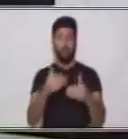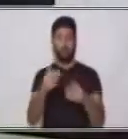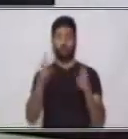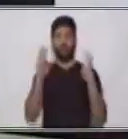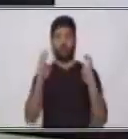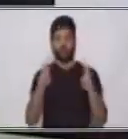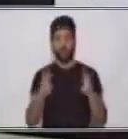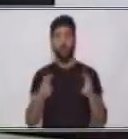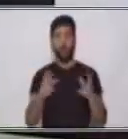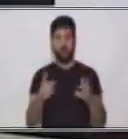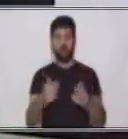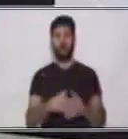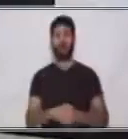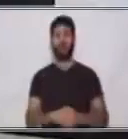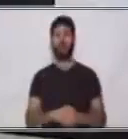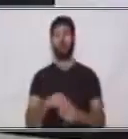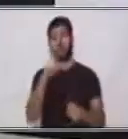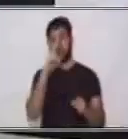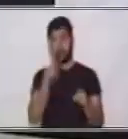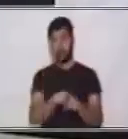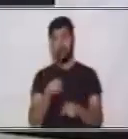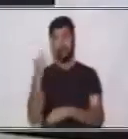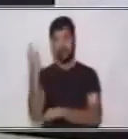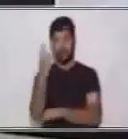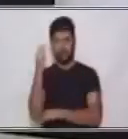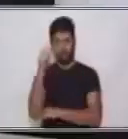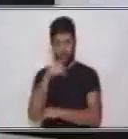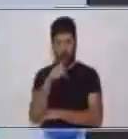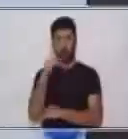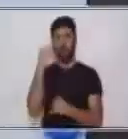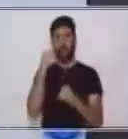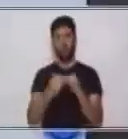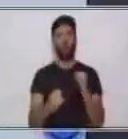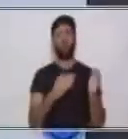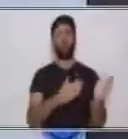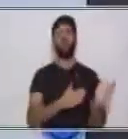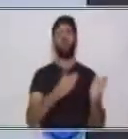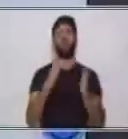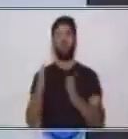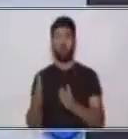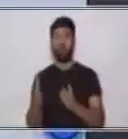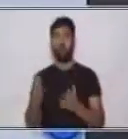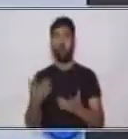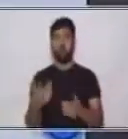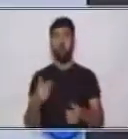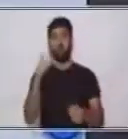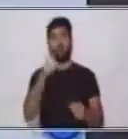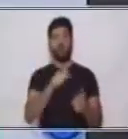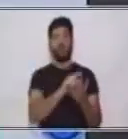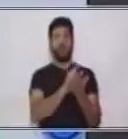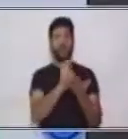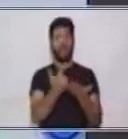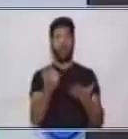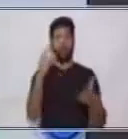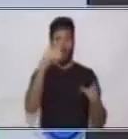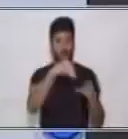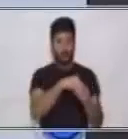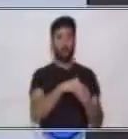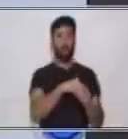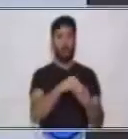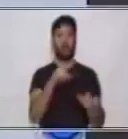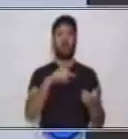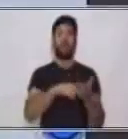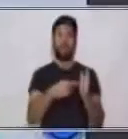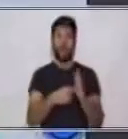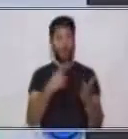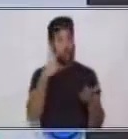opiniones de las demás personas. Por eso es muy importante. Y por último, también podemos hablar que dentro de la lectura es recreativo. Aparte